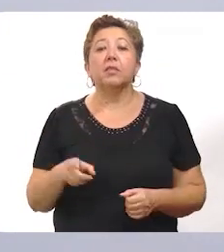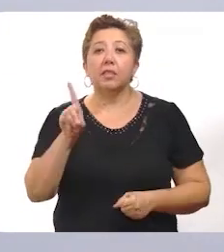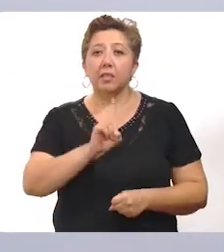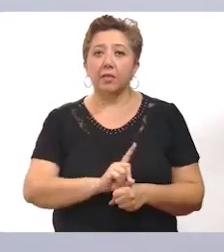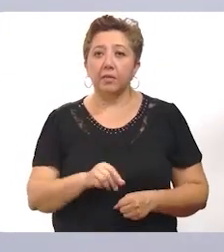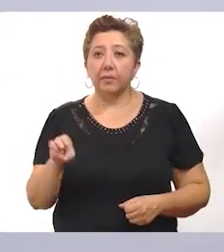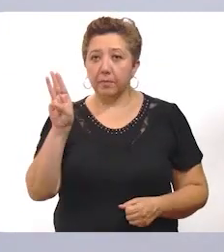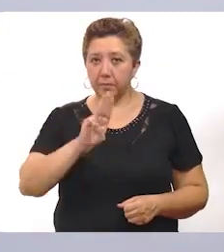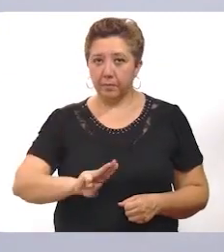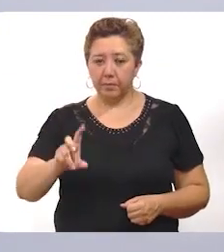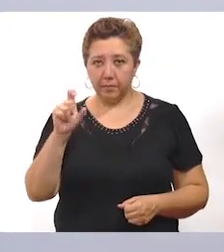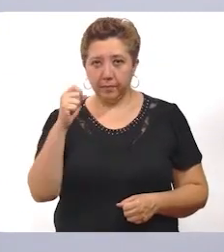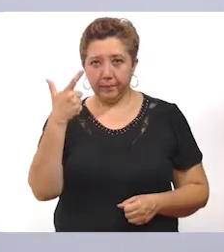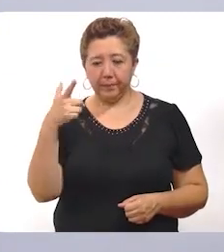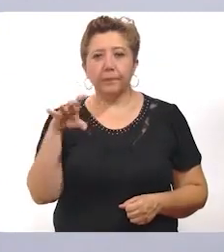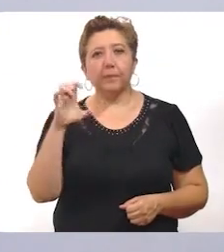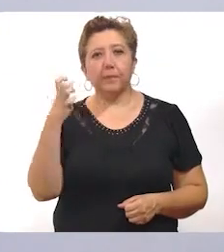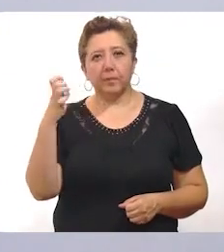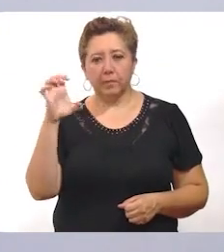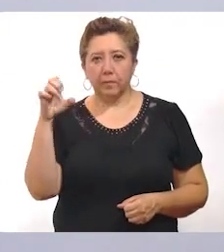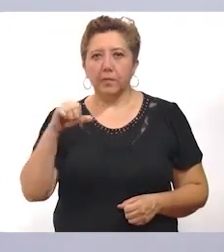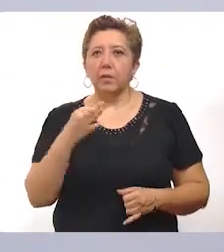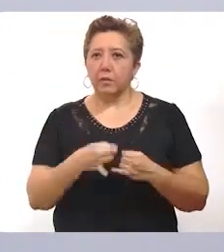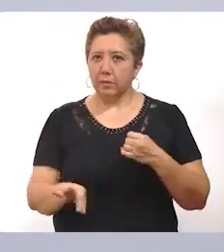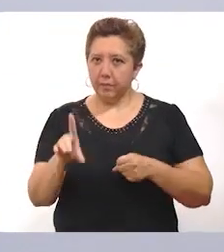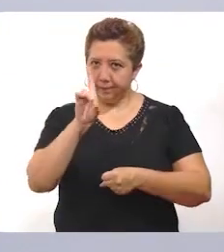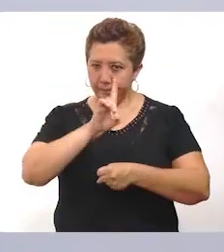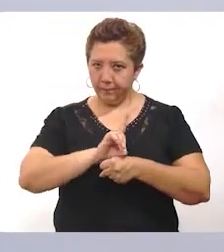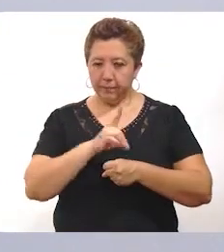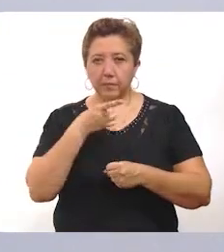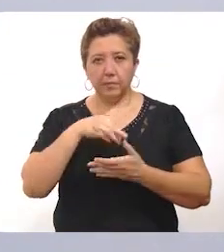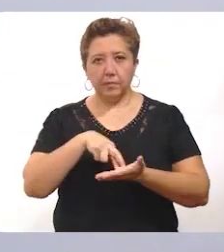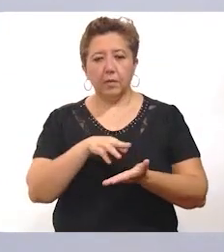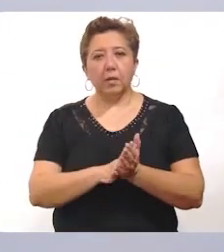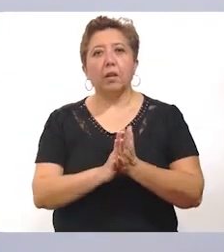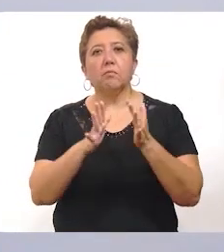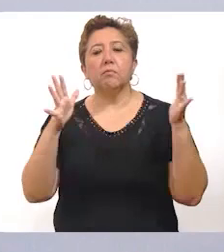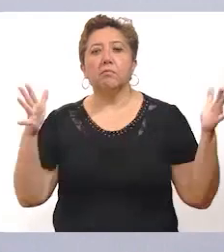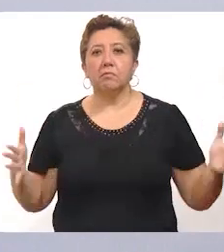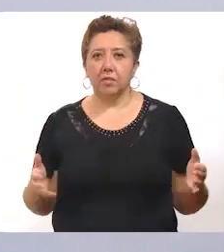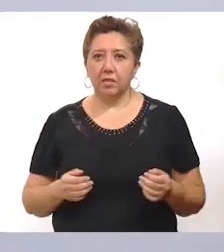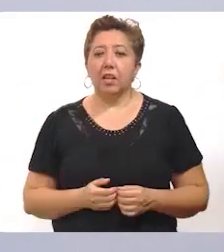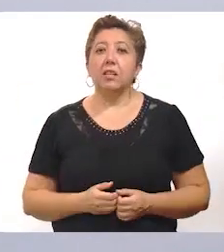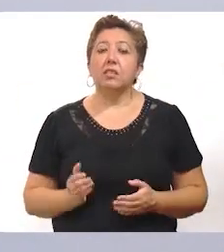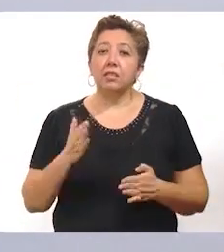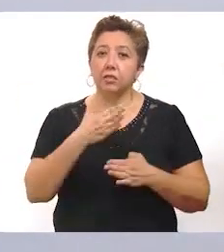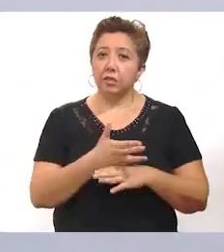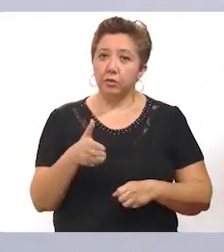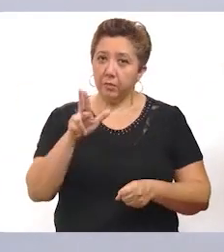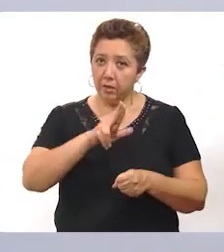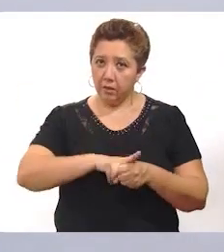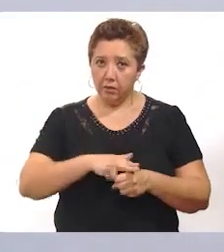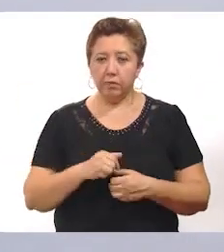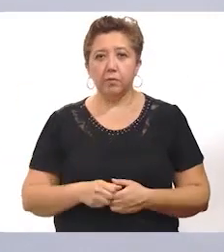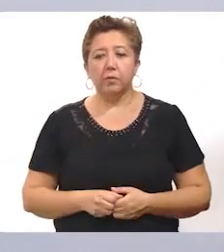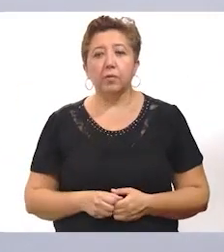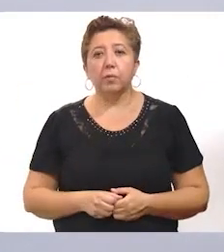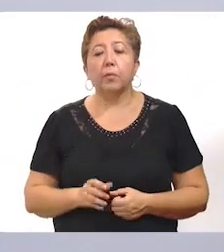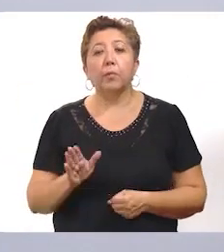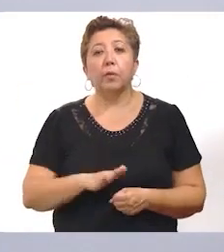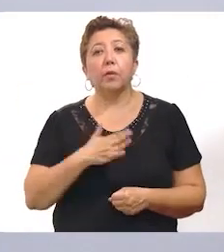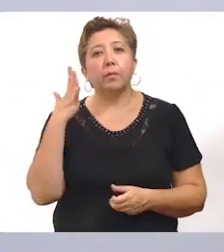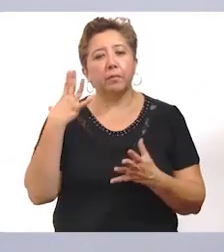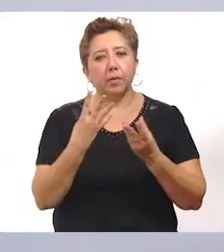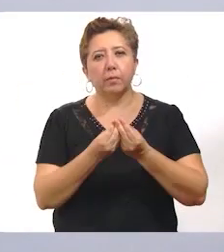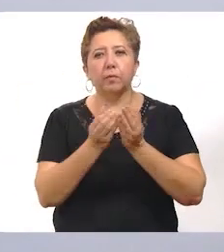médico de este miércoles 27 de enero. En los últimos días se han registrado un incremento importante en los ingresos hospitalarios, por